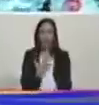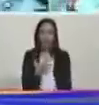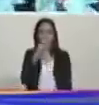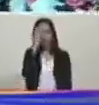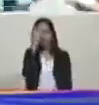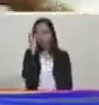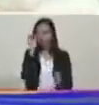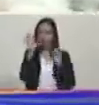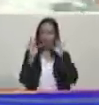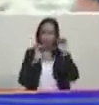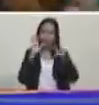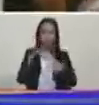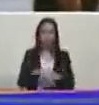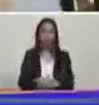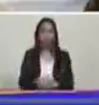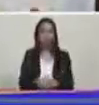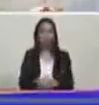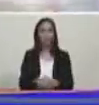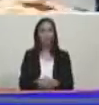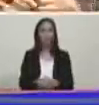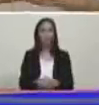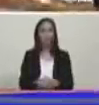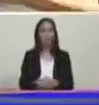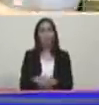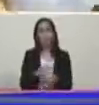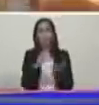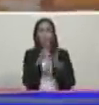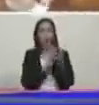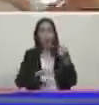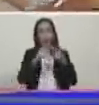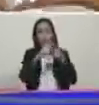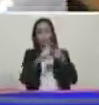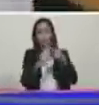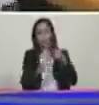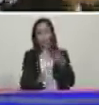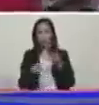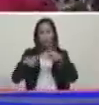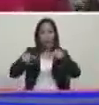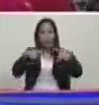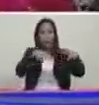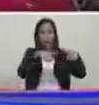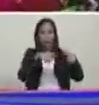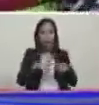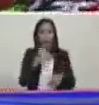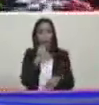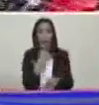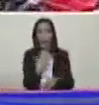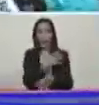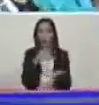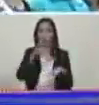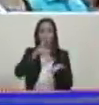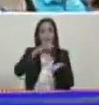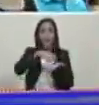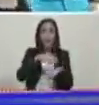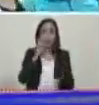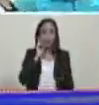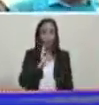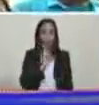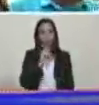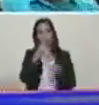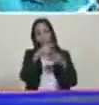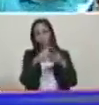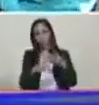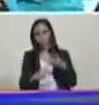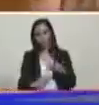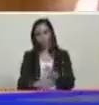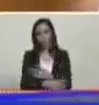mayores atracciones que en Gran Sabana, en Canaima, en El Callao, en Cifonte y en toda la diversidad de balnearios y playas